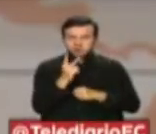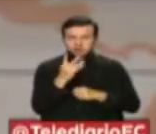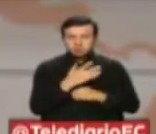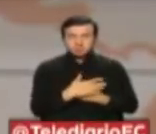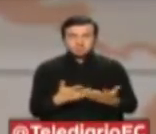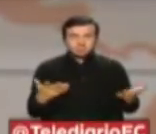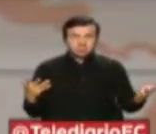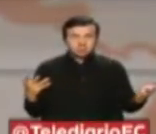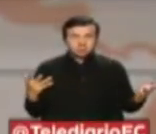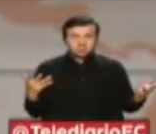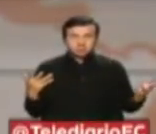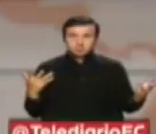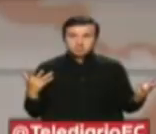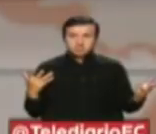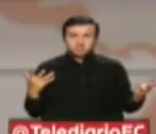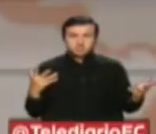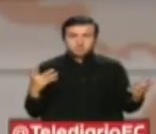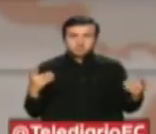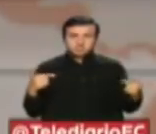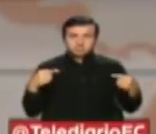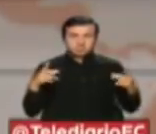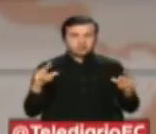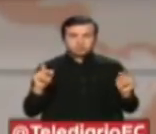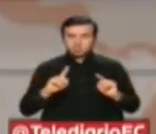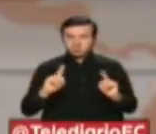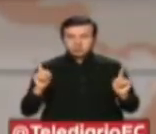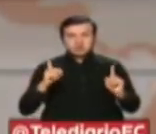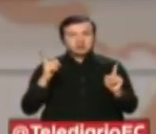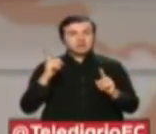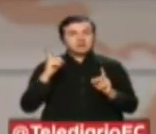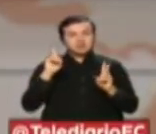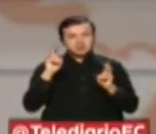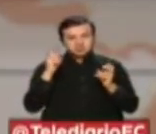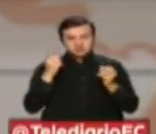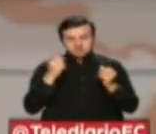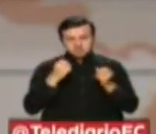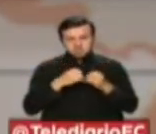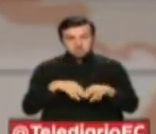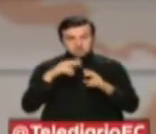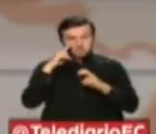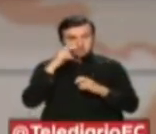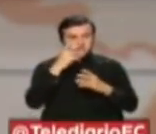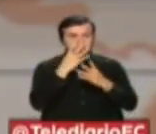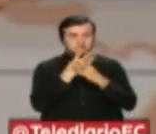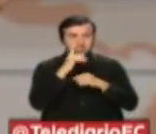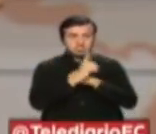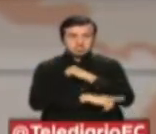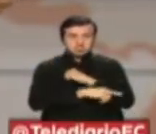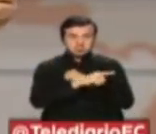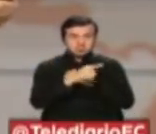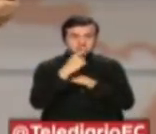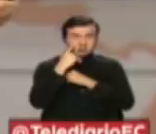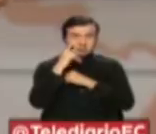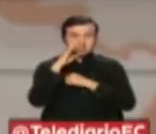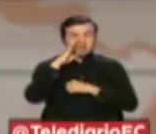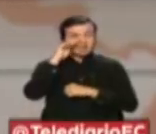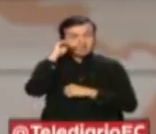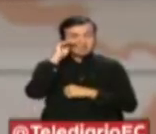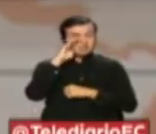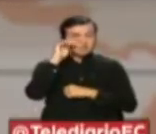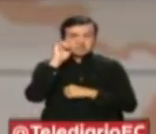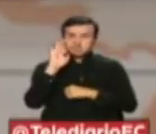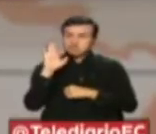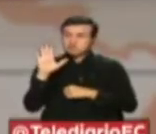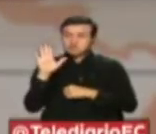están las cosas divididas hay un perjuicio en el tema penal que se está investigando donde la dama visión y